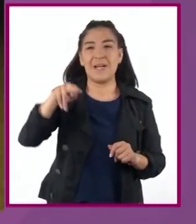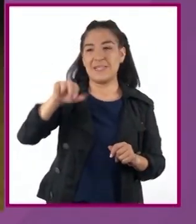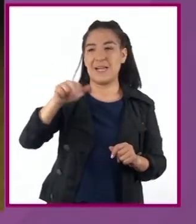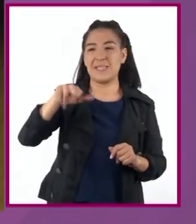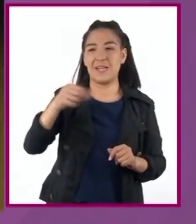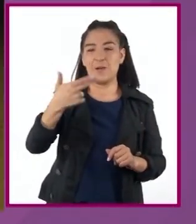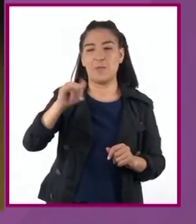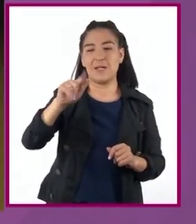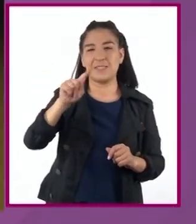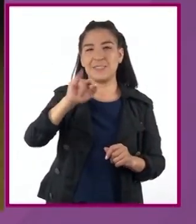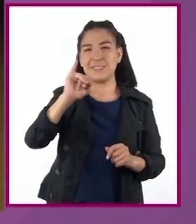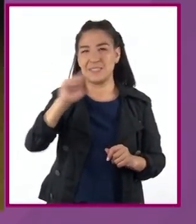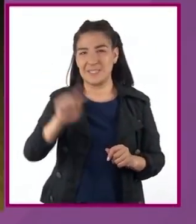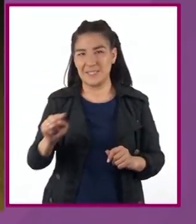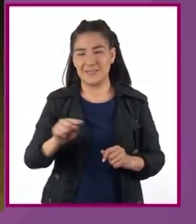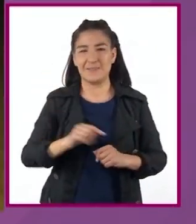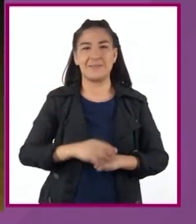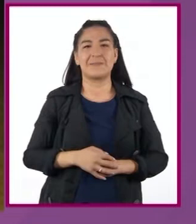Nanahuatzin.